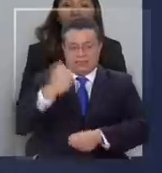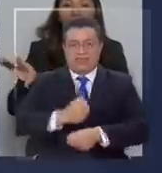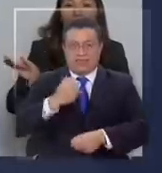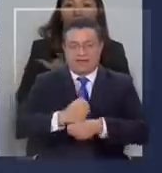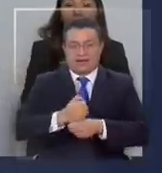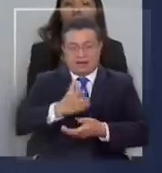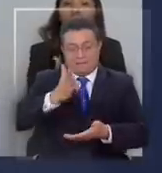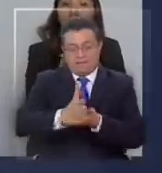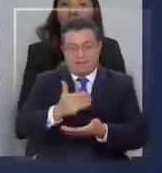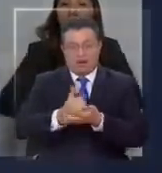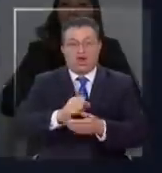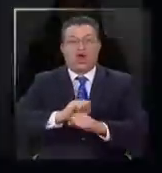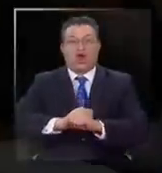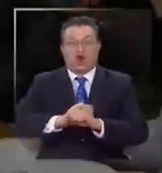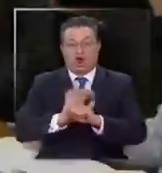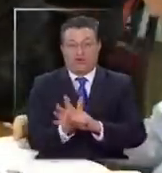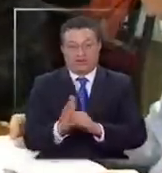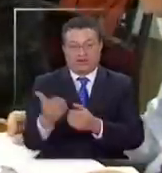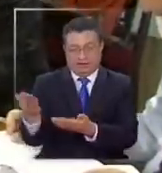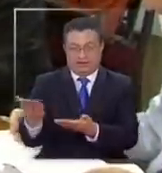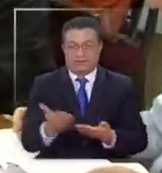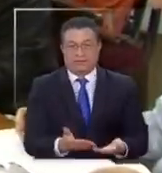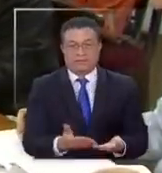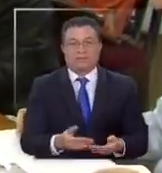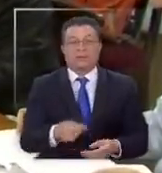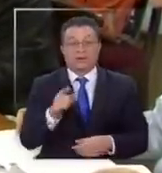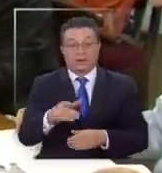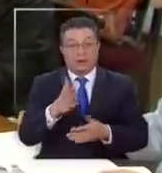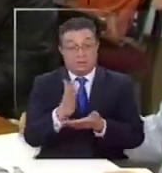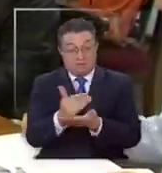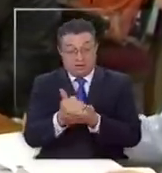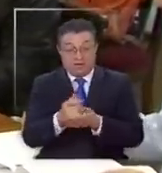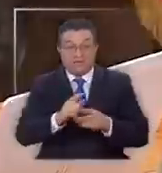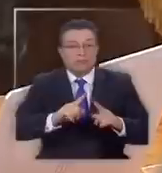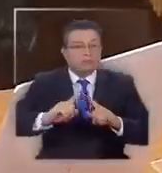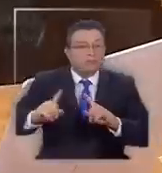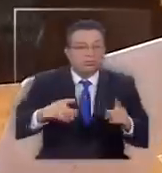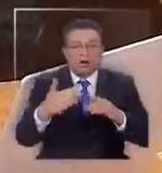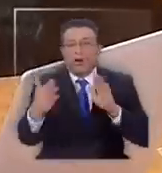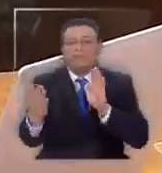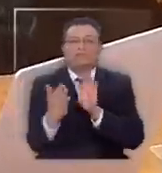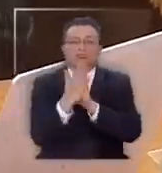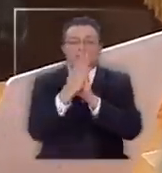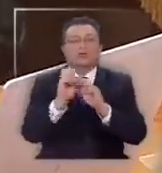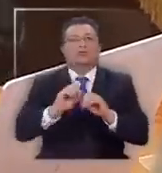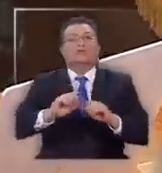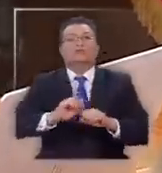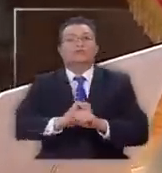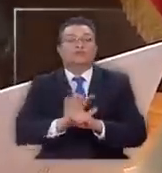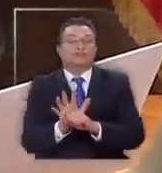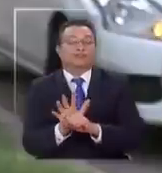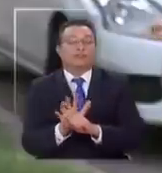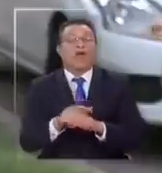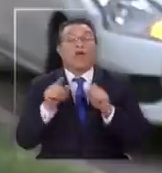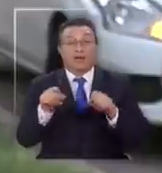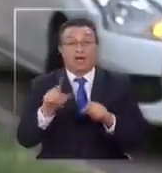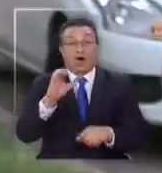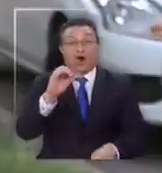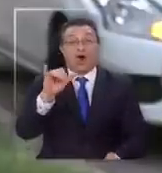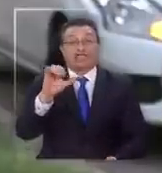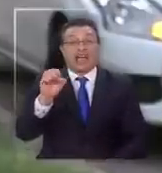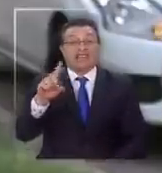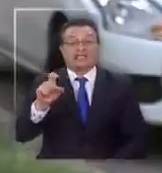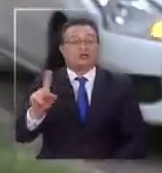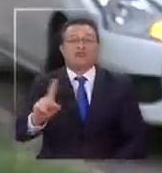en el plan COVID-19. Plan que define estrategias para enfrentar la pandemia, puesto que Oyarce no ha